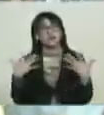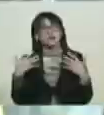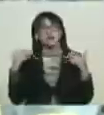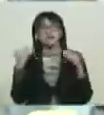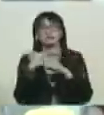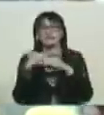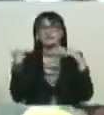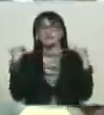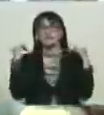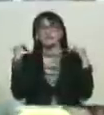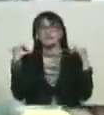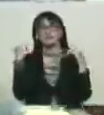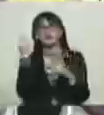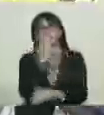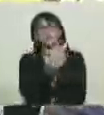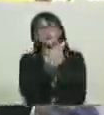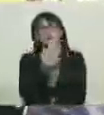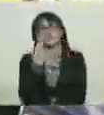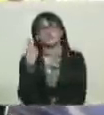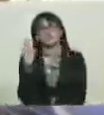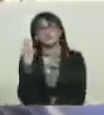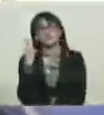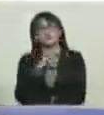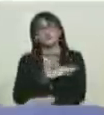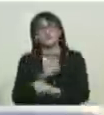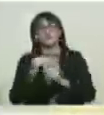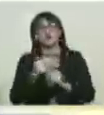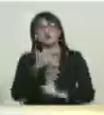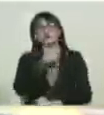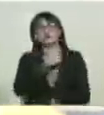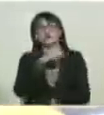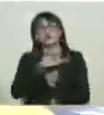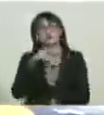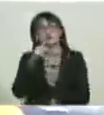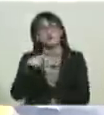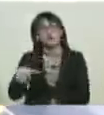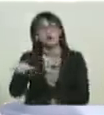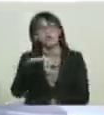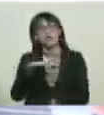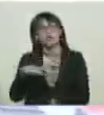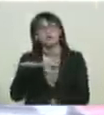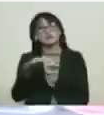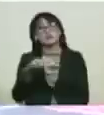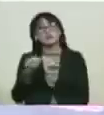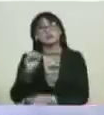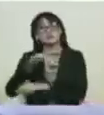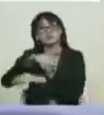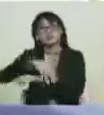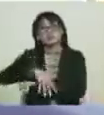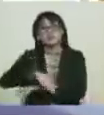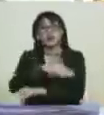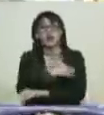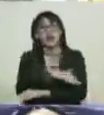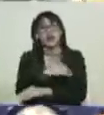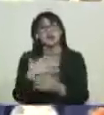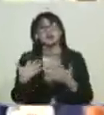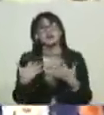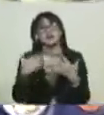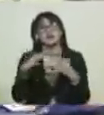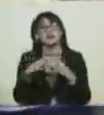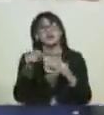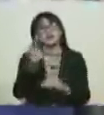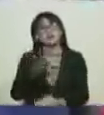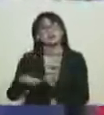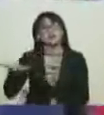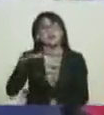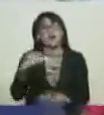fiesta, un ambiente de compromiso, una fuerza combativa de nuestro pueblo que está desbordando las calles de todo el país. Hoy lo estamos